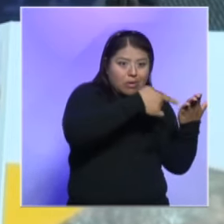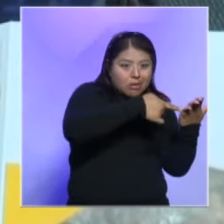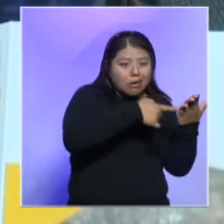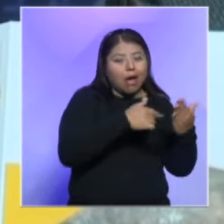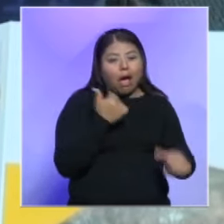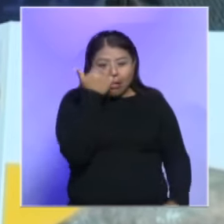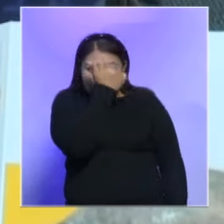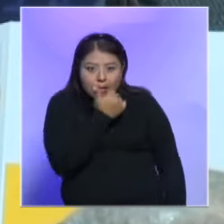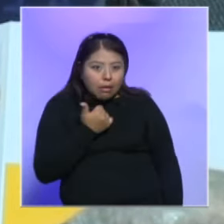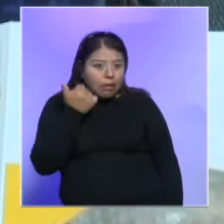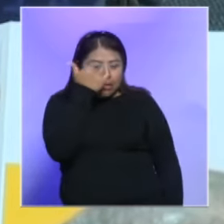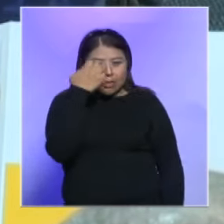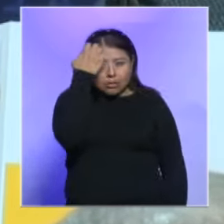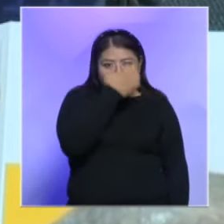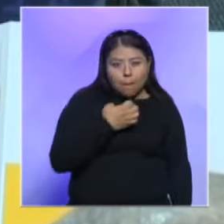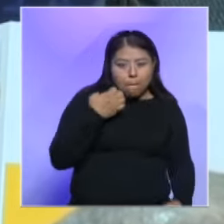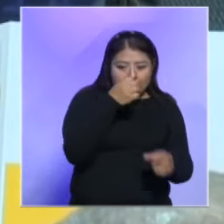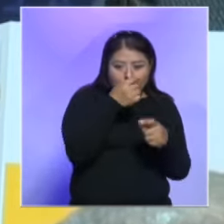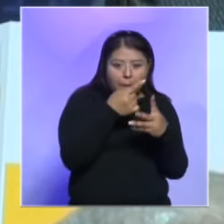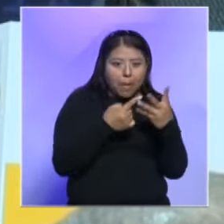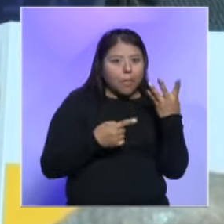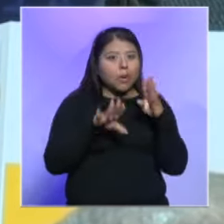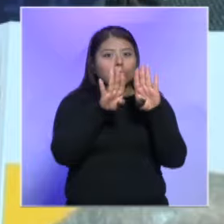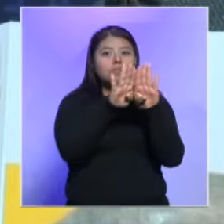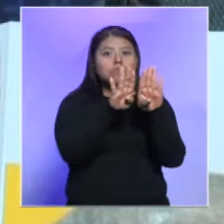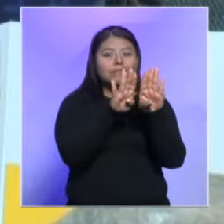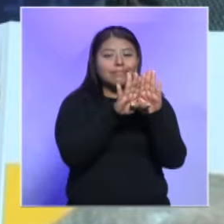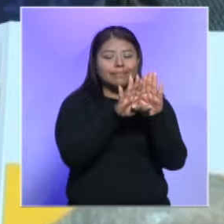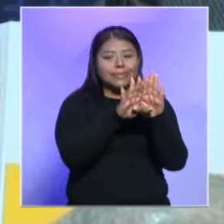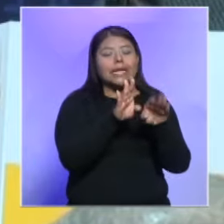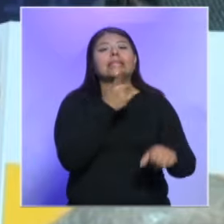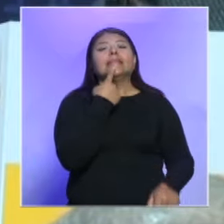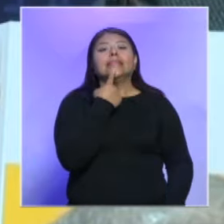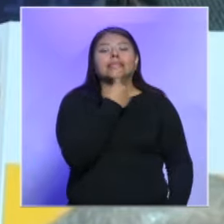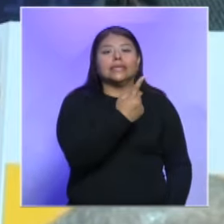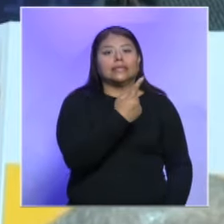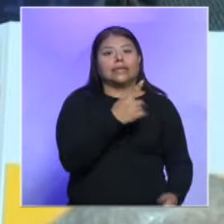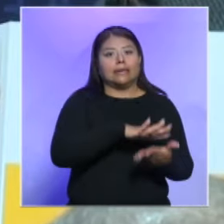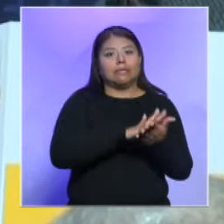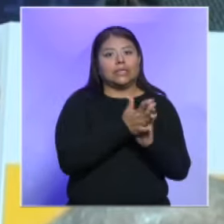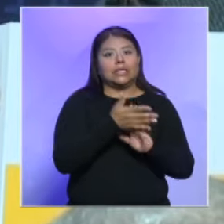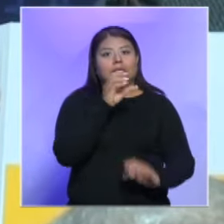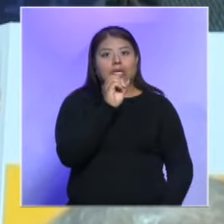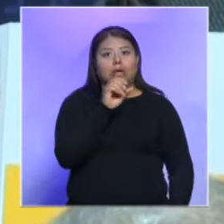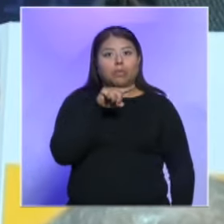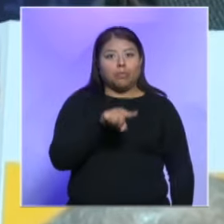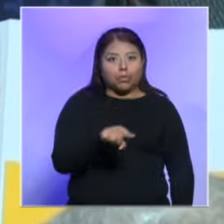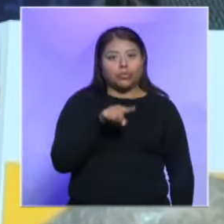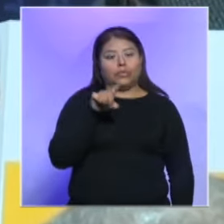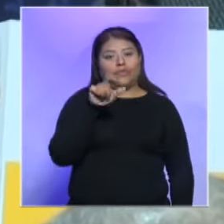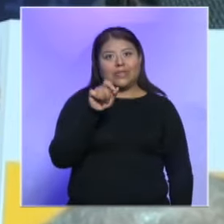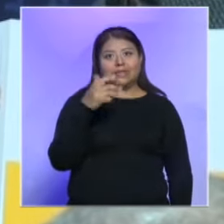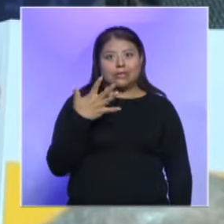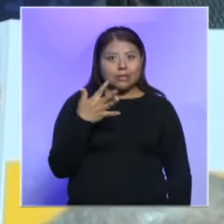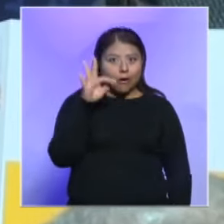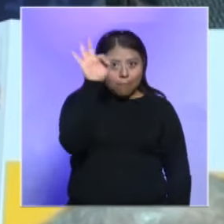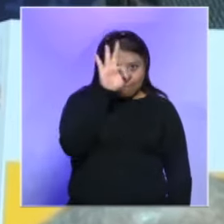ejemplo, que el porcentaje más favorable es el 0.25%, por ejemplo, en la Ciudad de México,